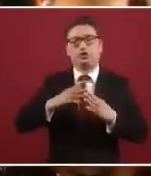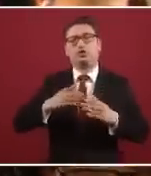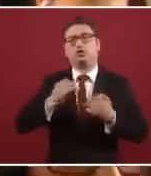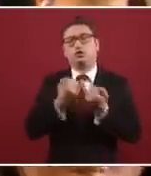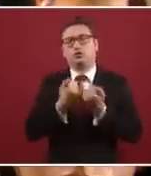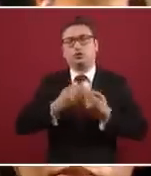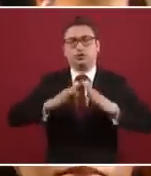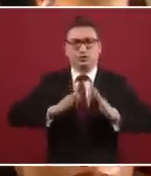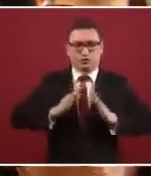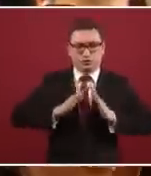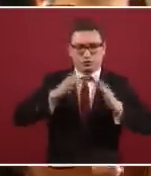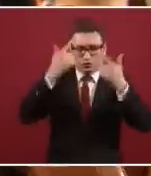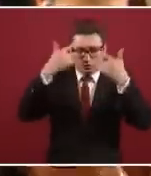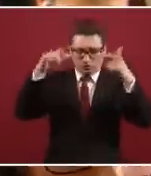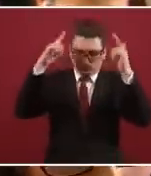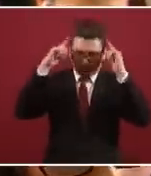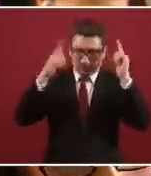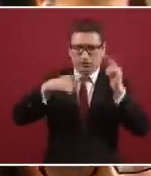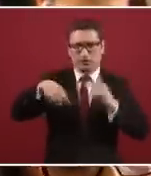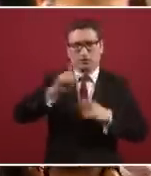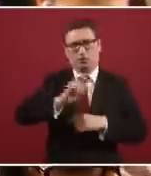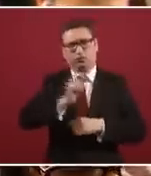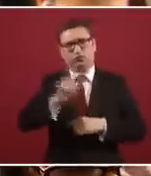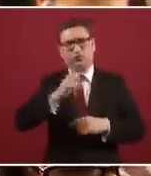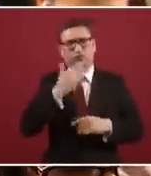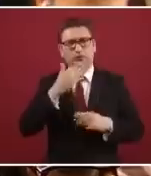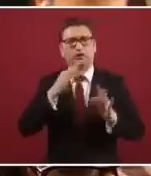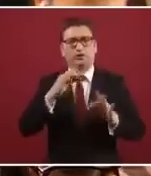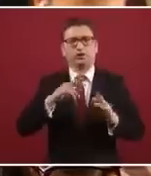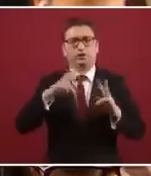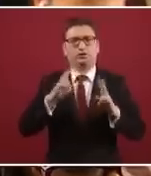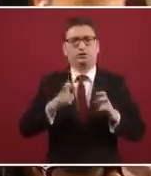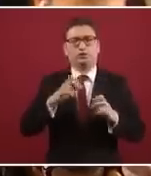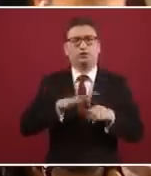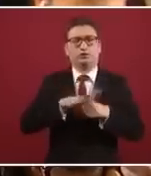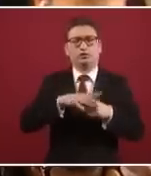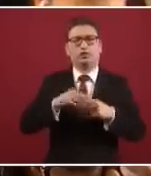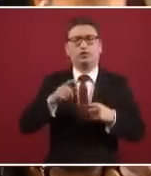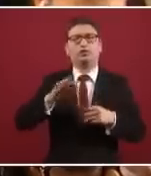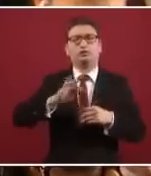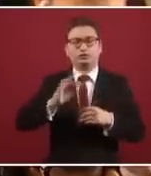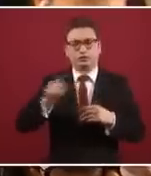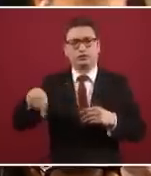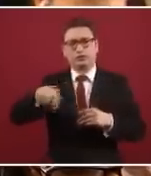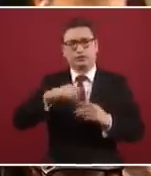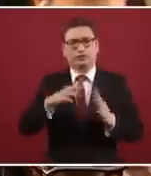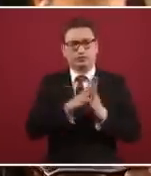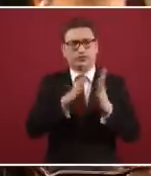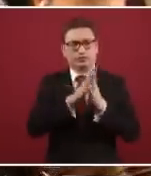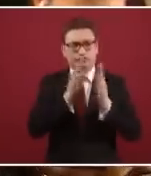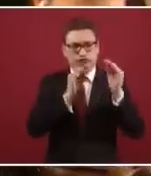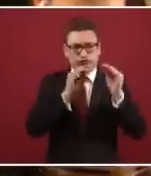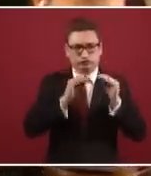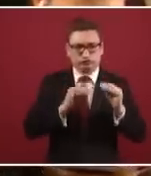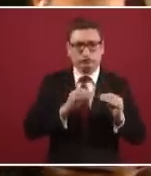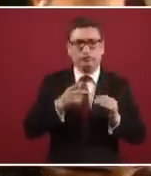que tienen un gran prestigio, nada más en la parte de infraestructura, aunque ellos participan también en el diseño,